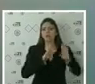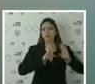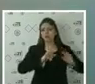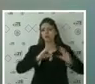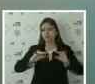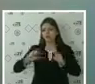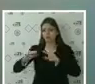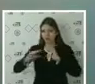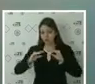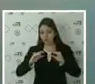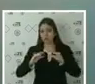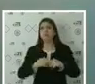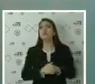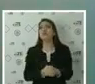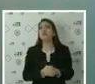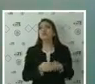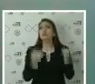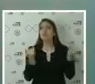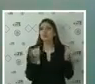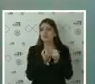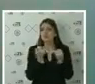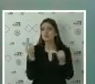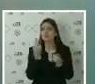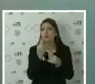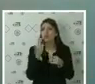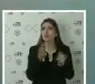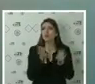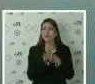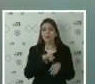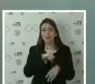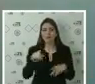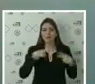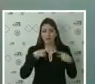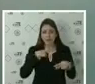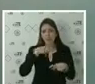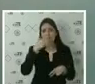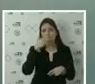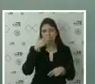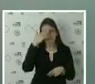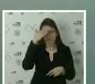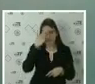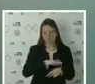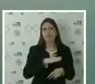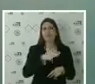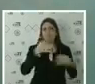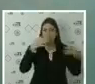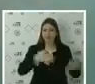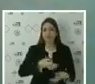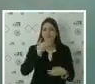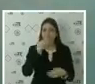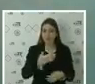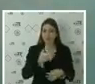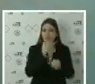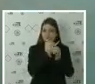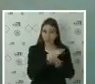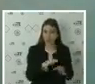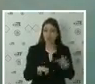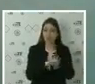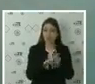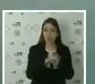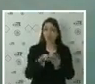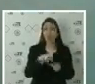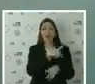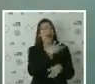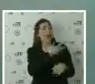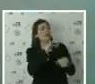pues es crear una cultura del voto informado, que no solamente se piense que ahí es un voto y no importa, sino que un voto puede hacer